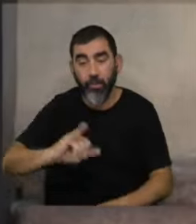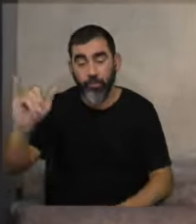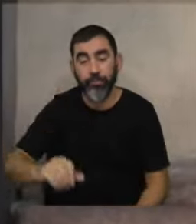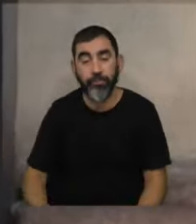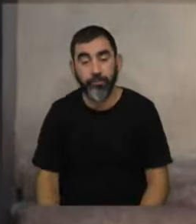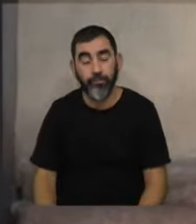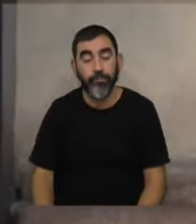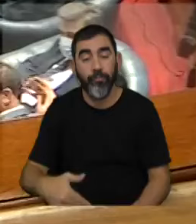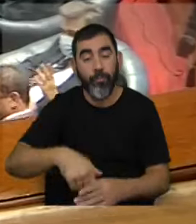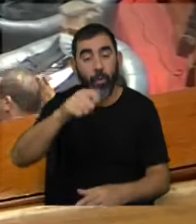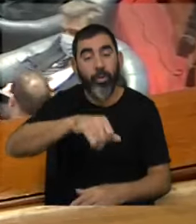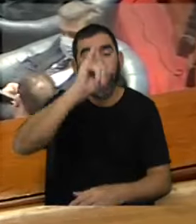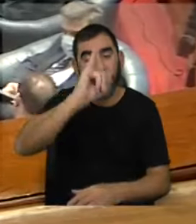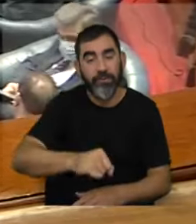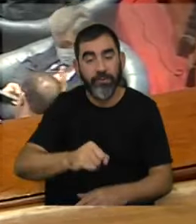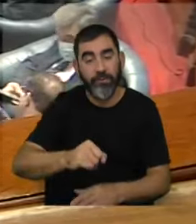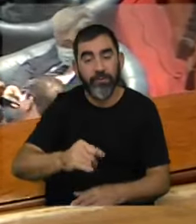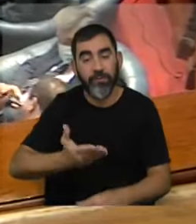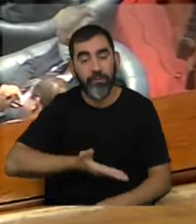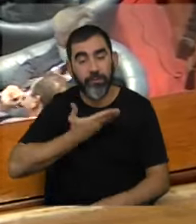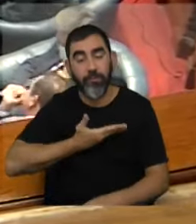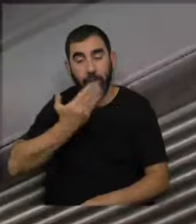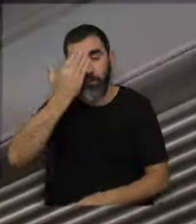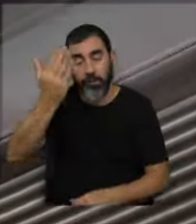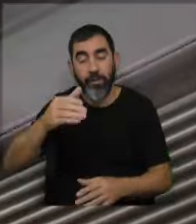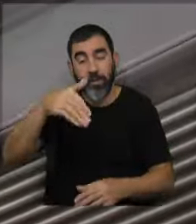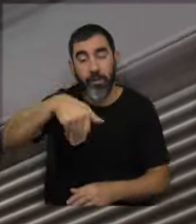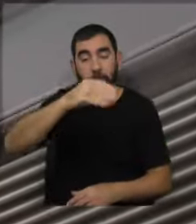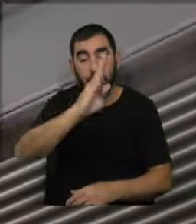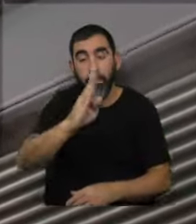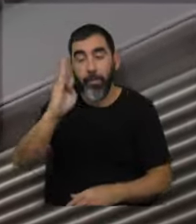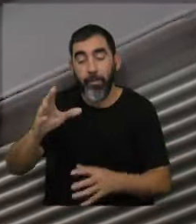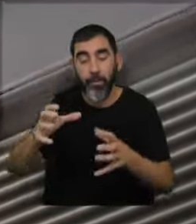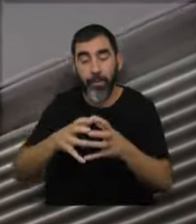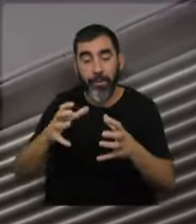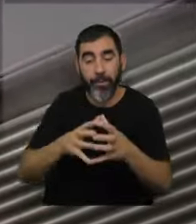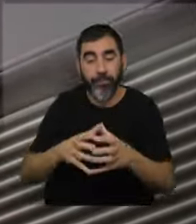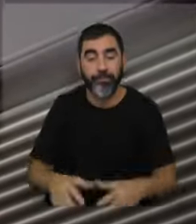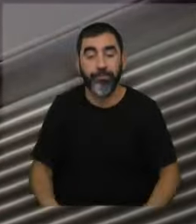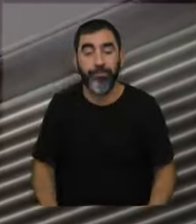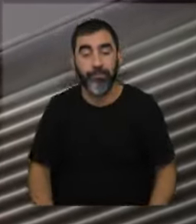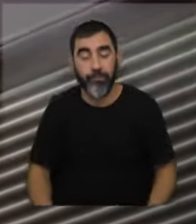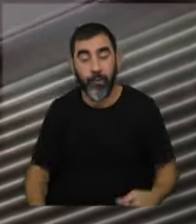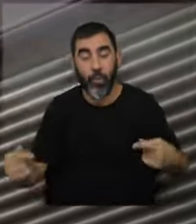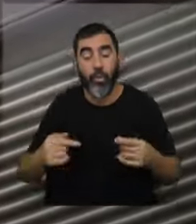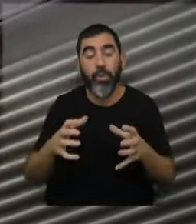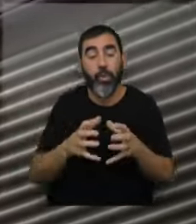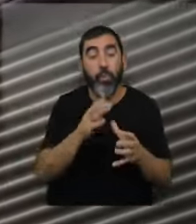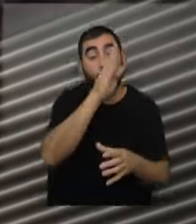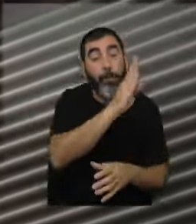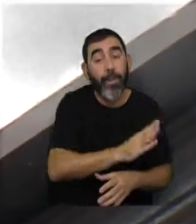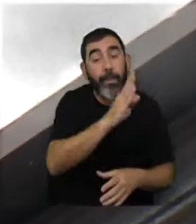otro lado la corte sí se pronunció sobre la queja presentada por el movimiento de participación popular del frente amplio contra la agrupación